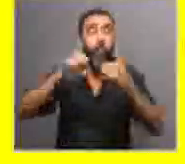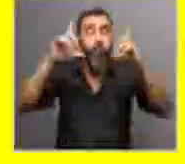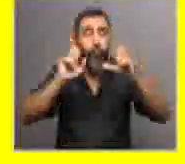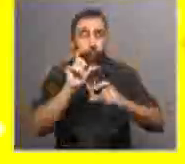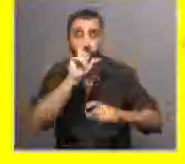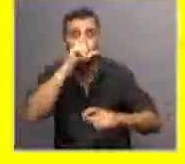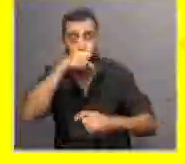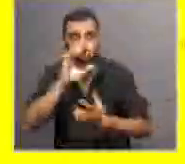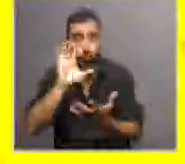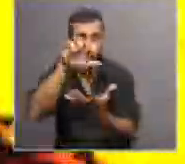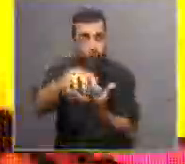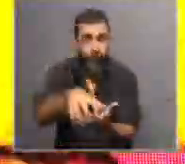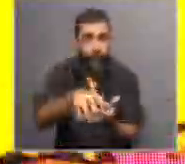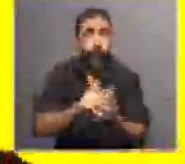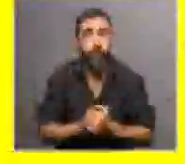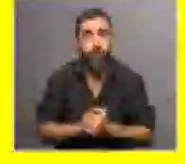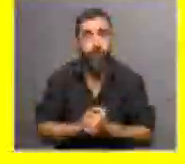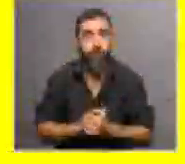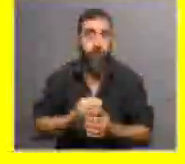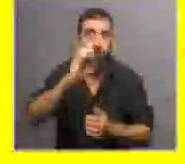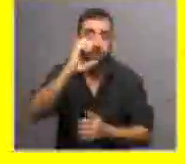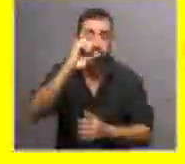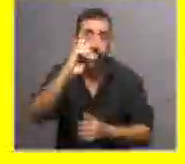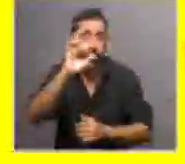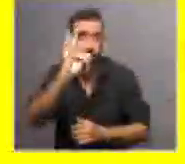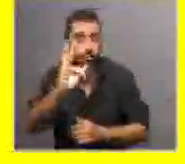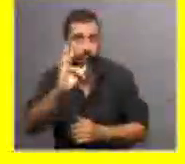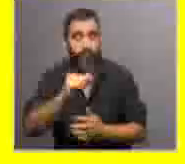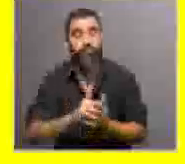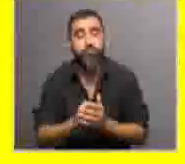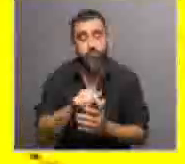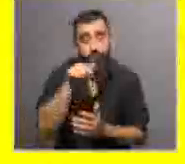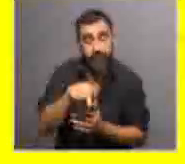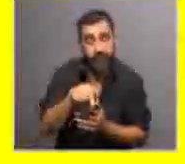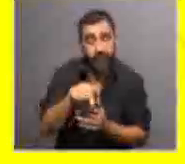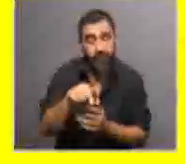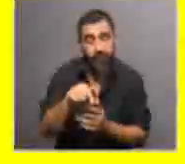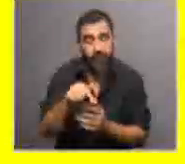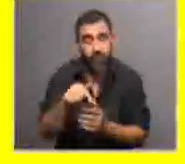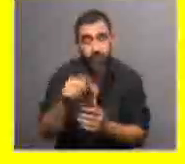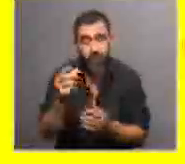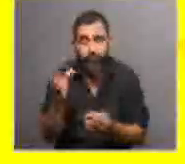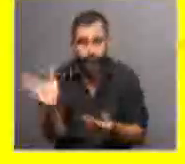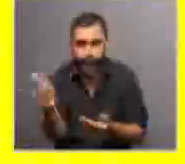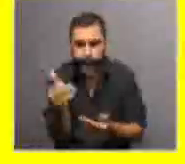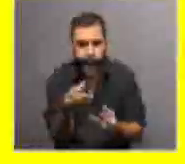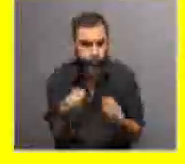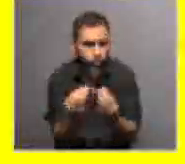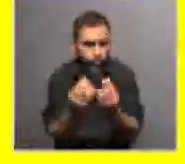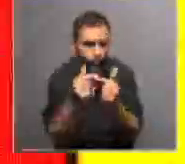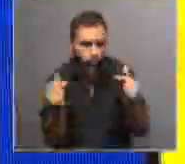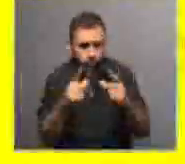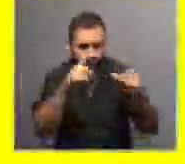de Montevideo. Lo que hace es juntar muchos